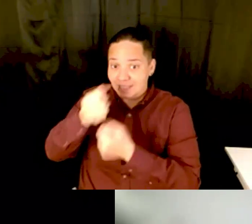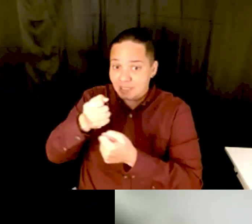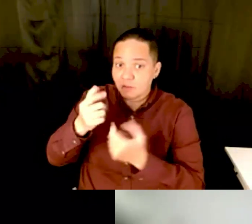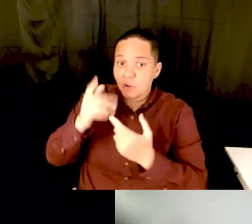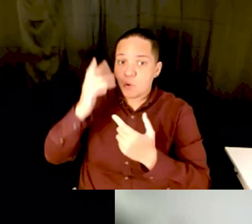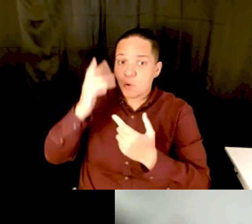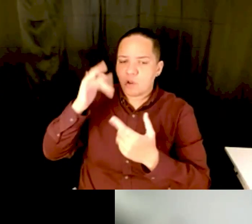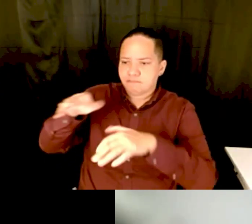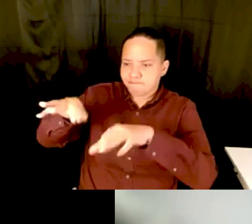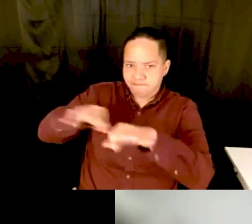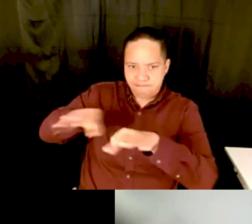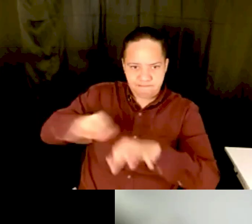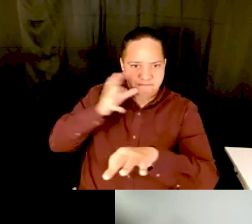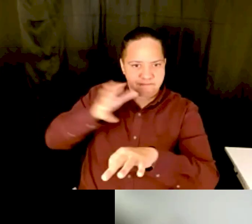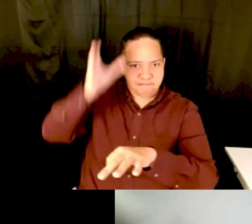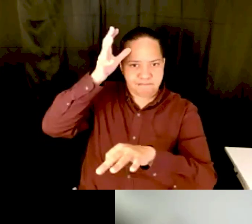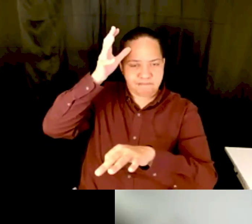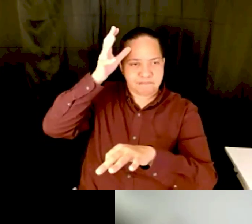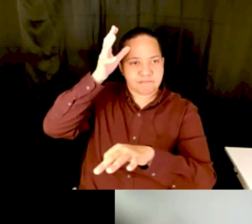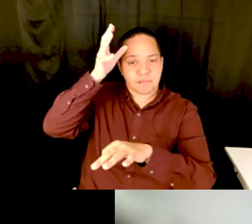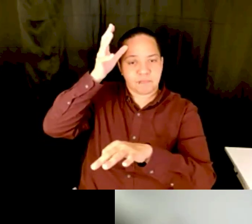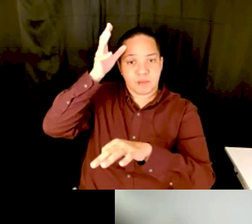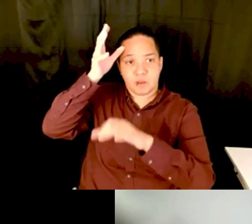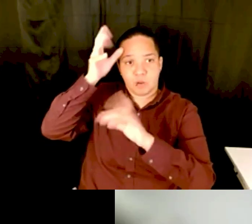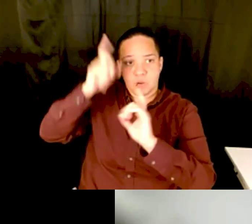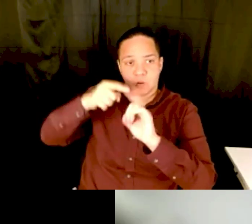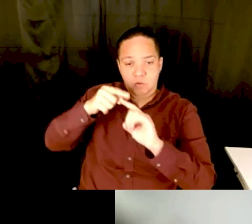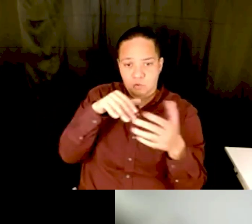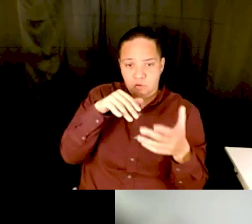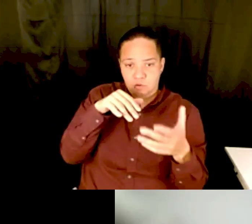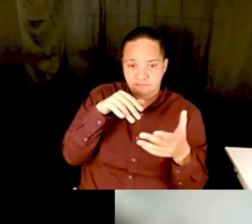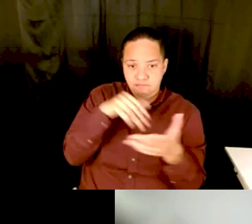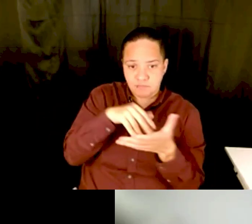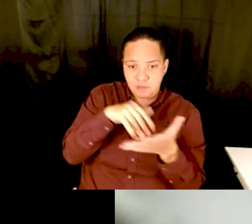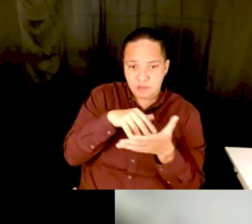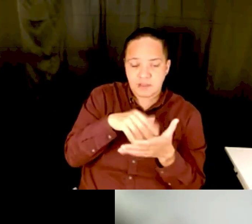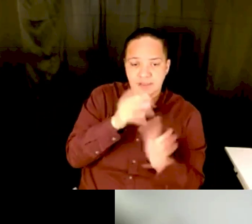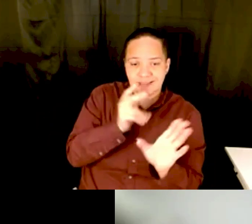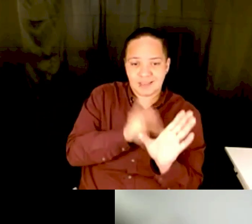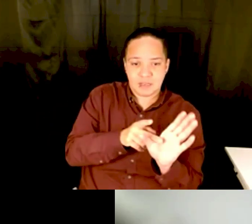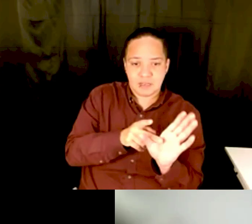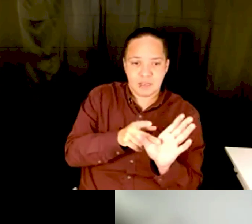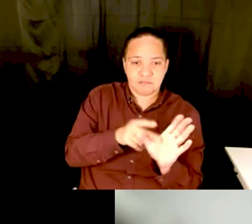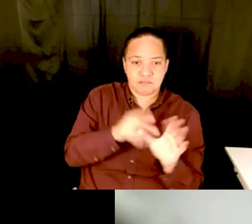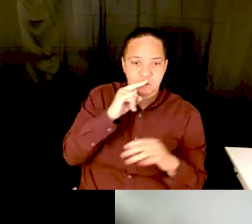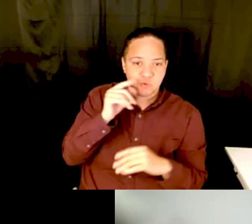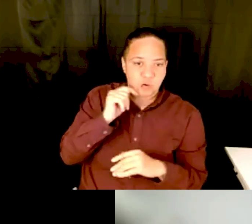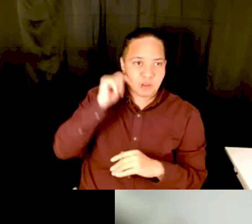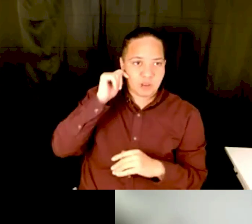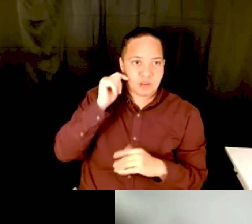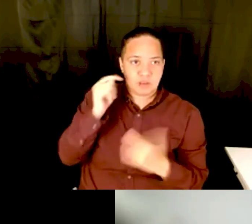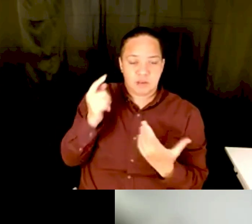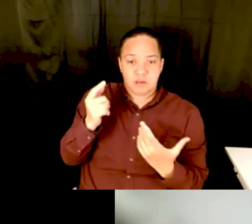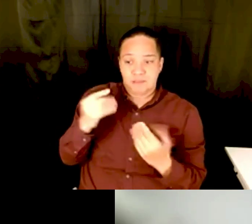explico a los padres que cuando yo entré a estudiar psiquiatría de adolescentes, a mí en realidad lo que me enseñaron fue a cómo no